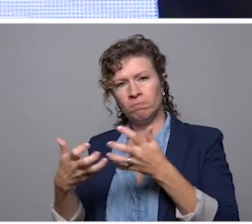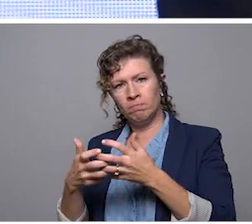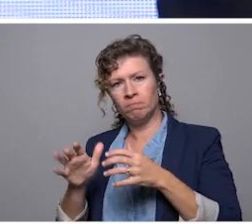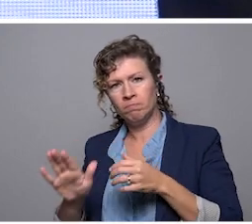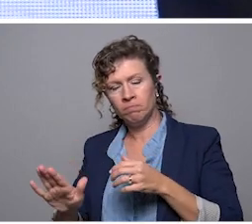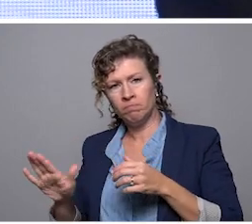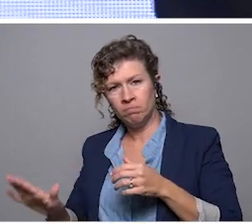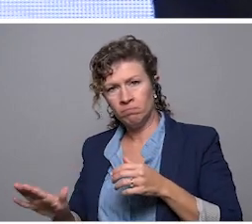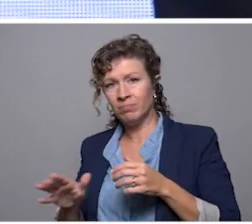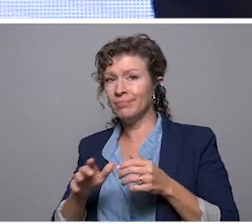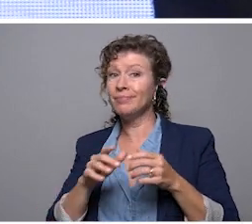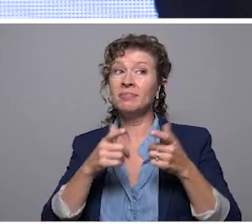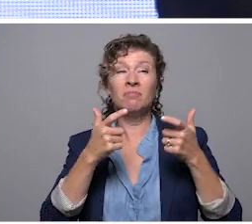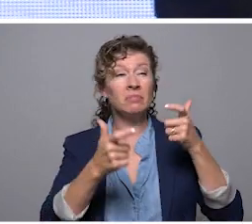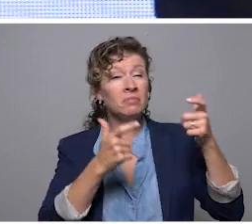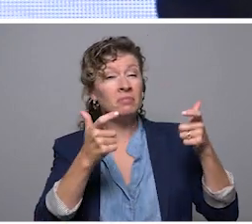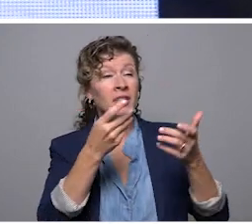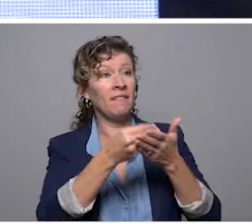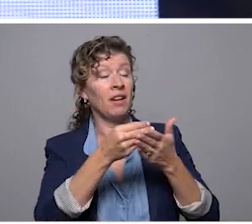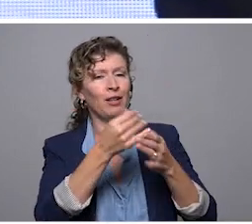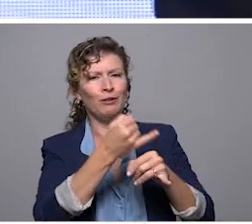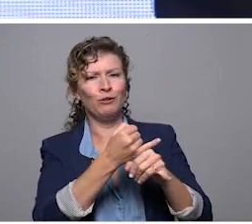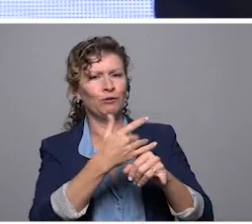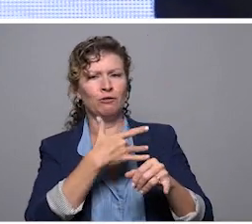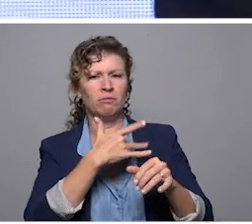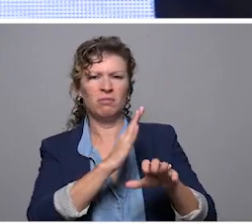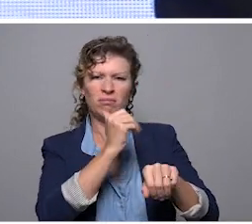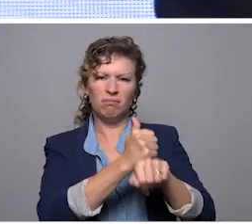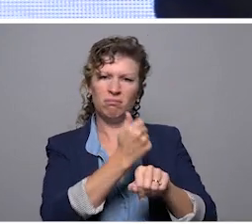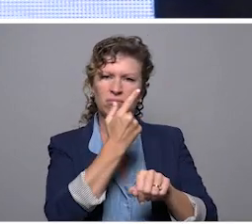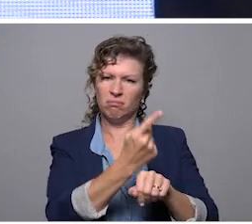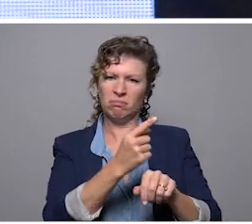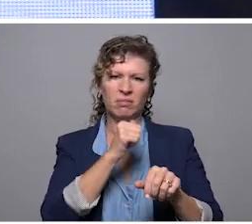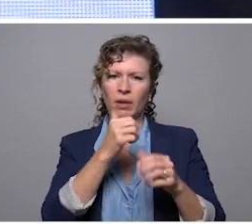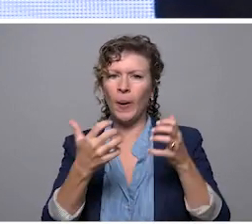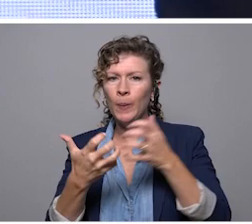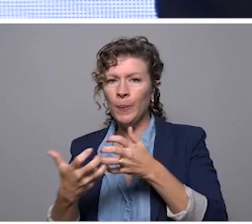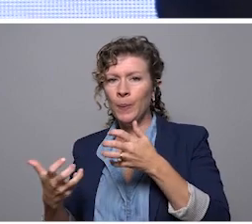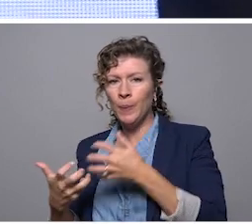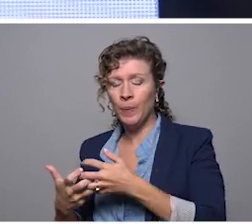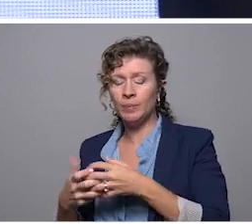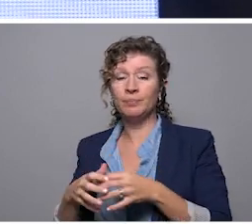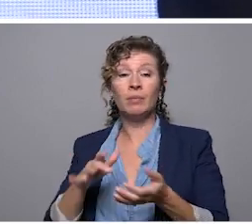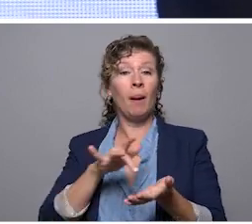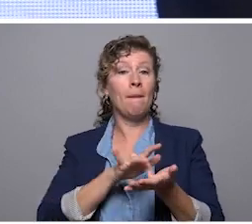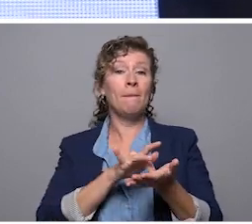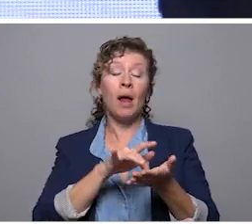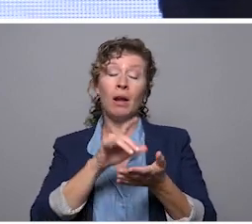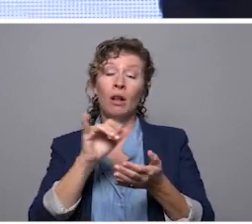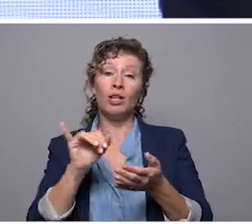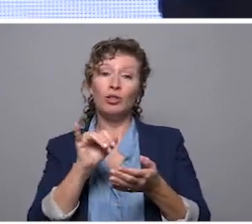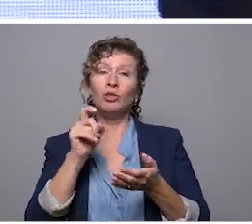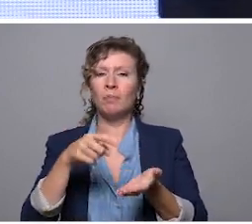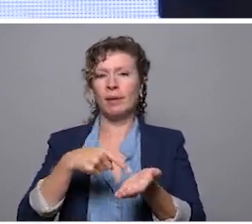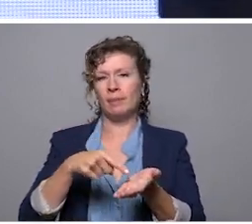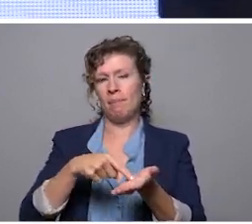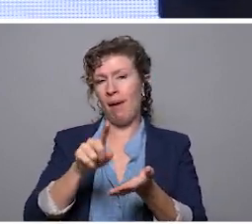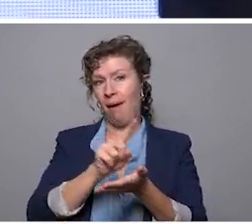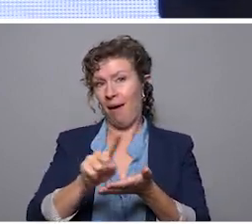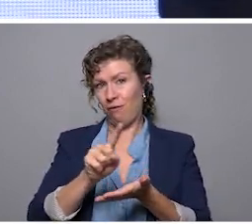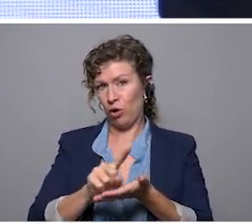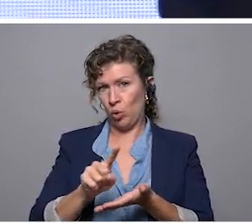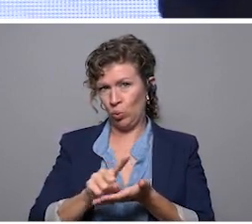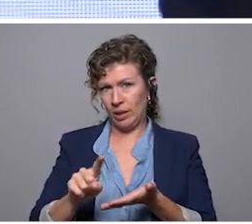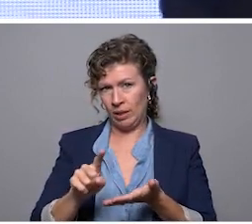cada semana pues no va a permitir sembrar café Así es que eh la inclusión financiera son servicios financieros